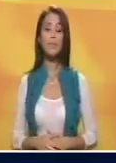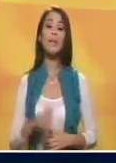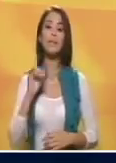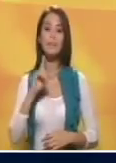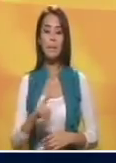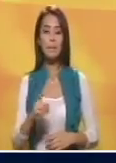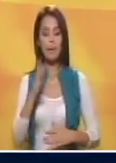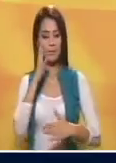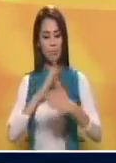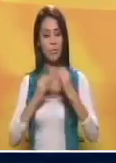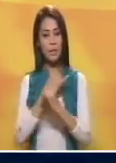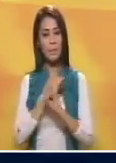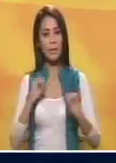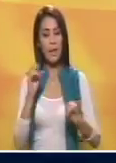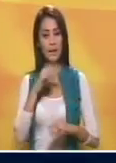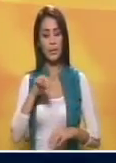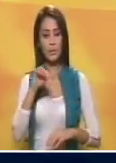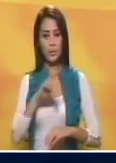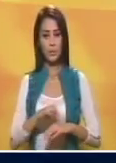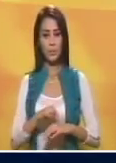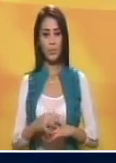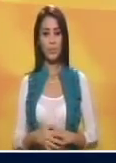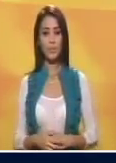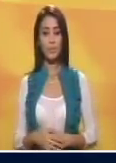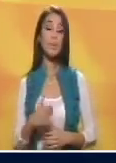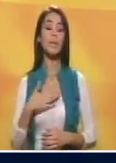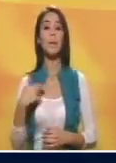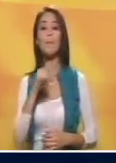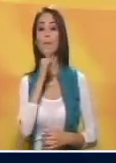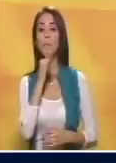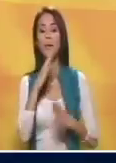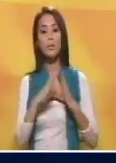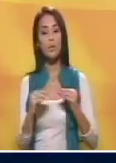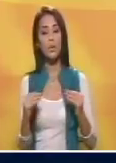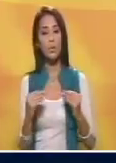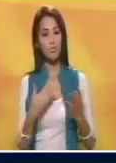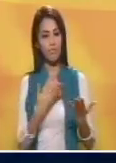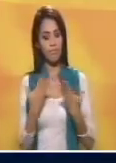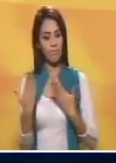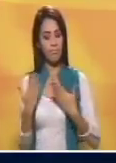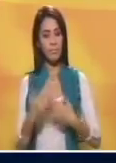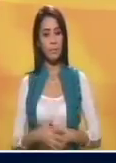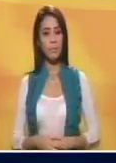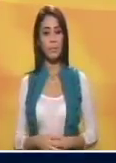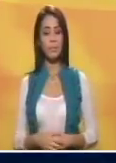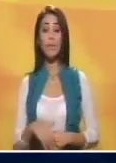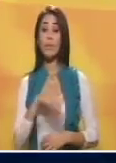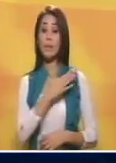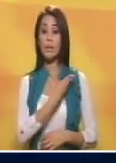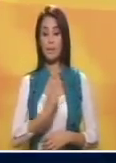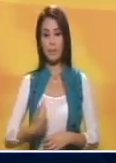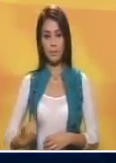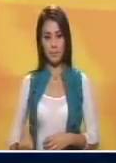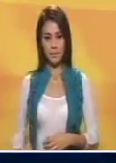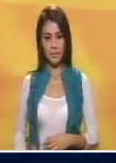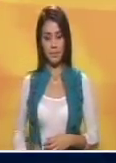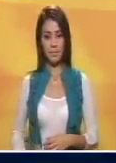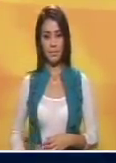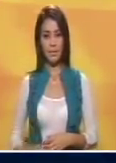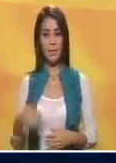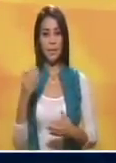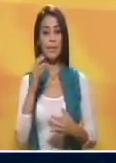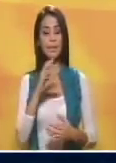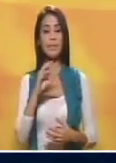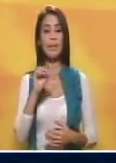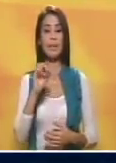nuestra soberanía nacional. Así que queríamos darle estos importantes anuncios y la doctora Lucena va a dar